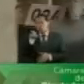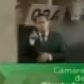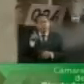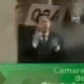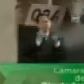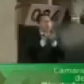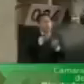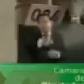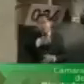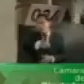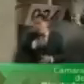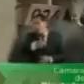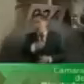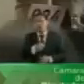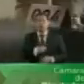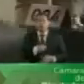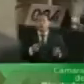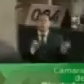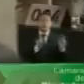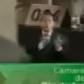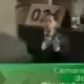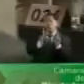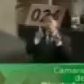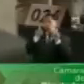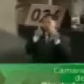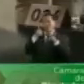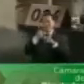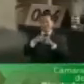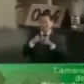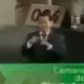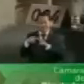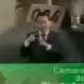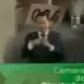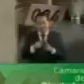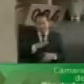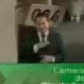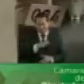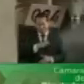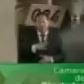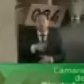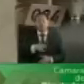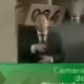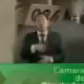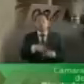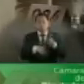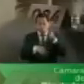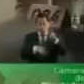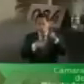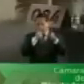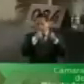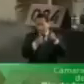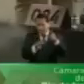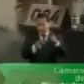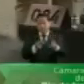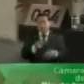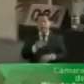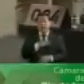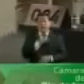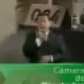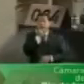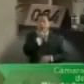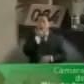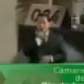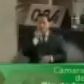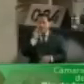de cosas, pero lo que, todo es delicado, y aunque dijiste que asumías los errores,